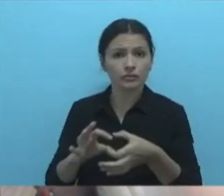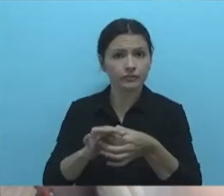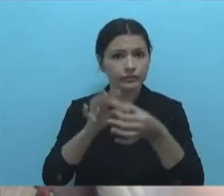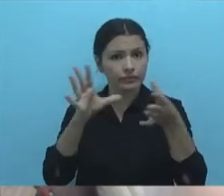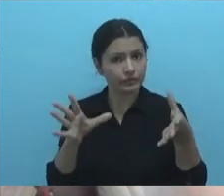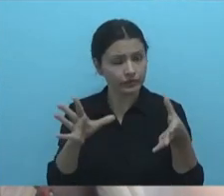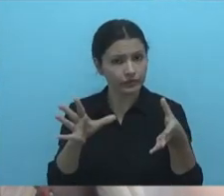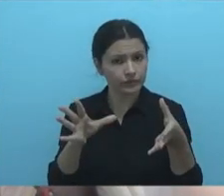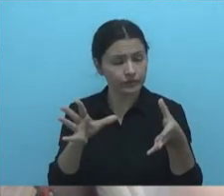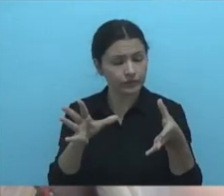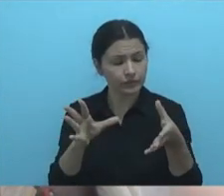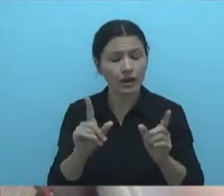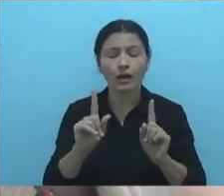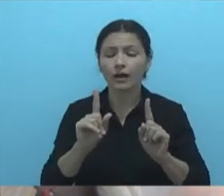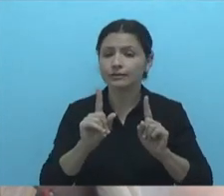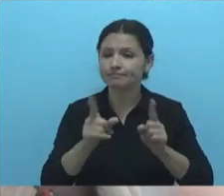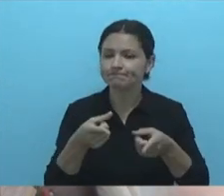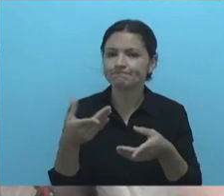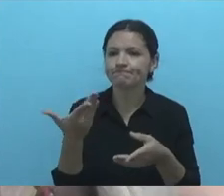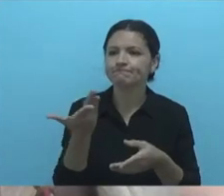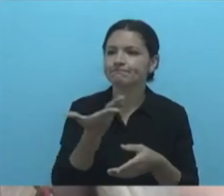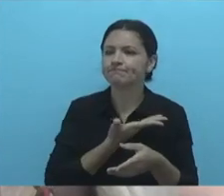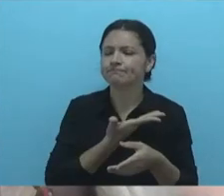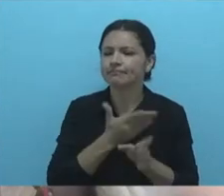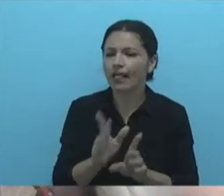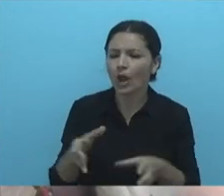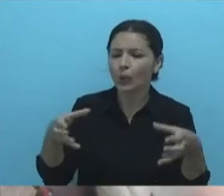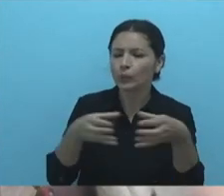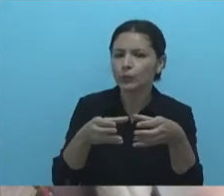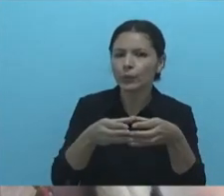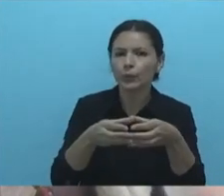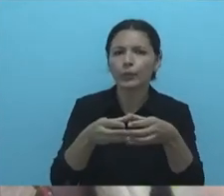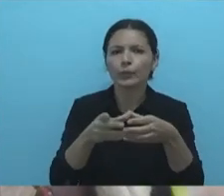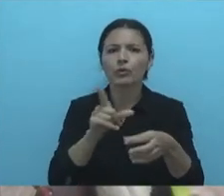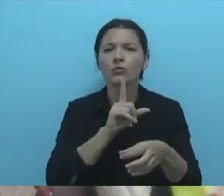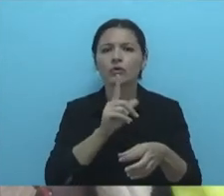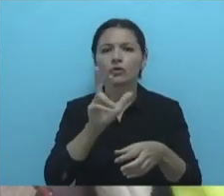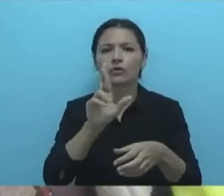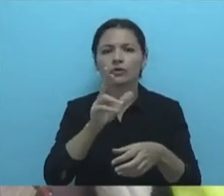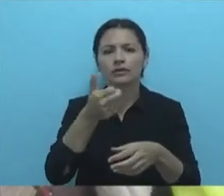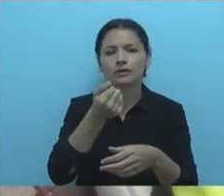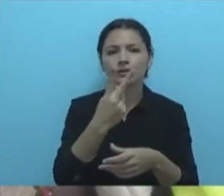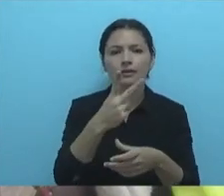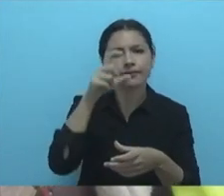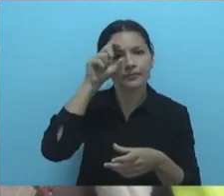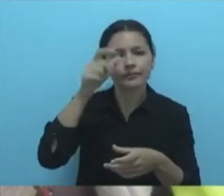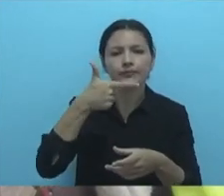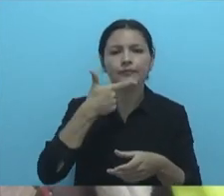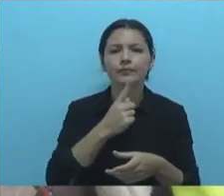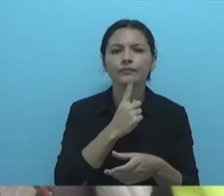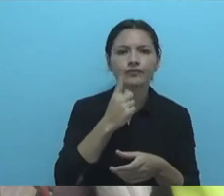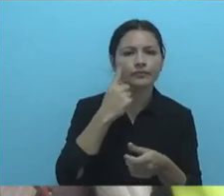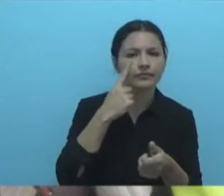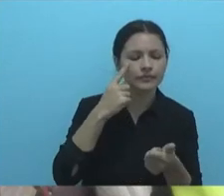comunidad travesti trans que fue perseguida a pesar de la recuperación de la democracia en el